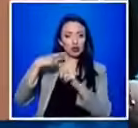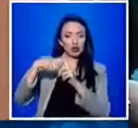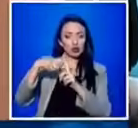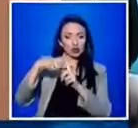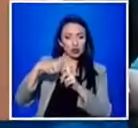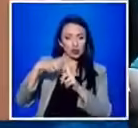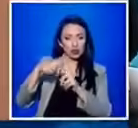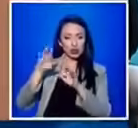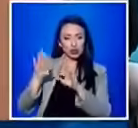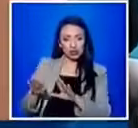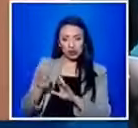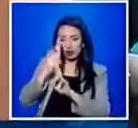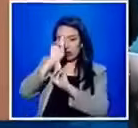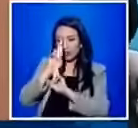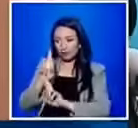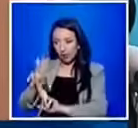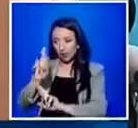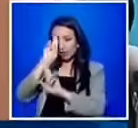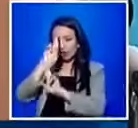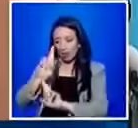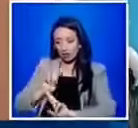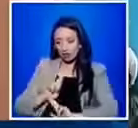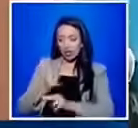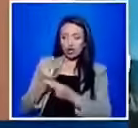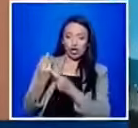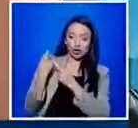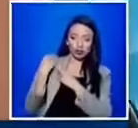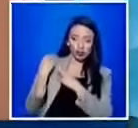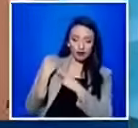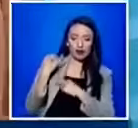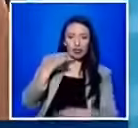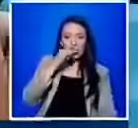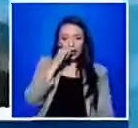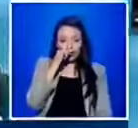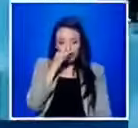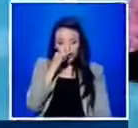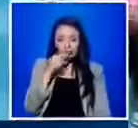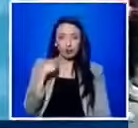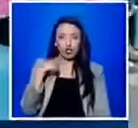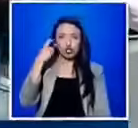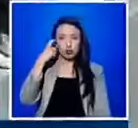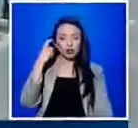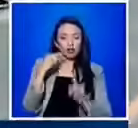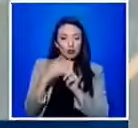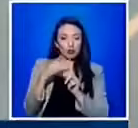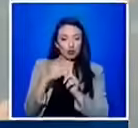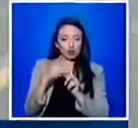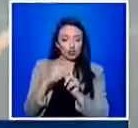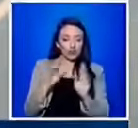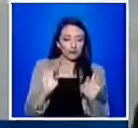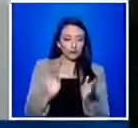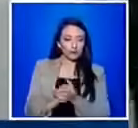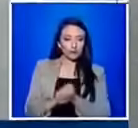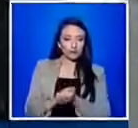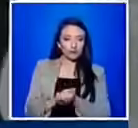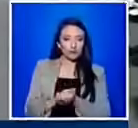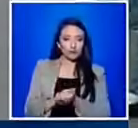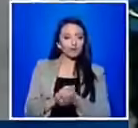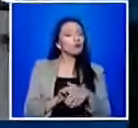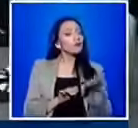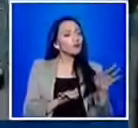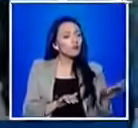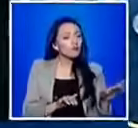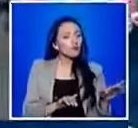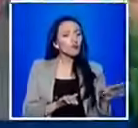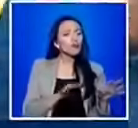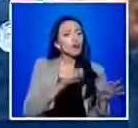manejamos con mucho respeto, con mucha responsabilidad. Entonces creo que las expectativas son bien grandes para este año lectivo.